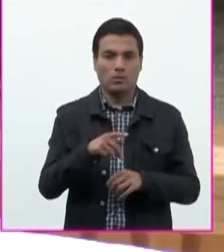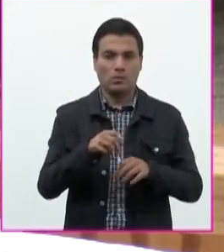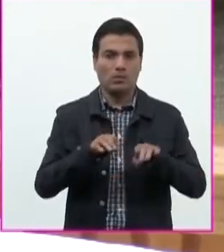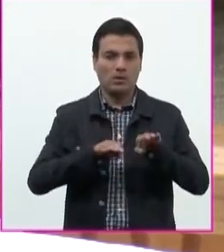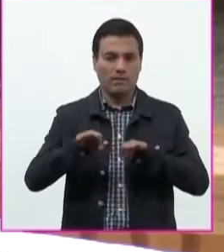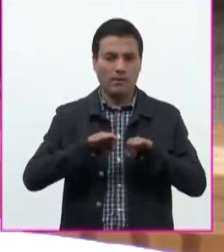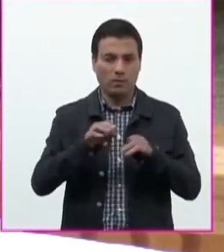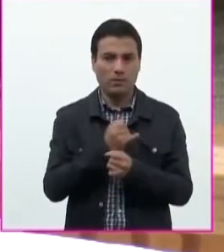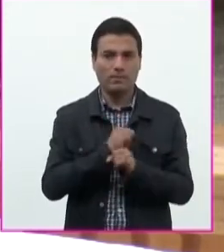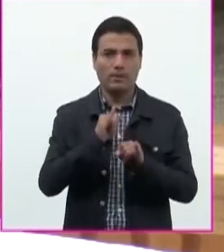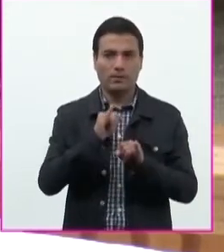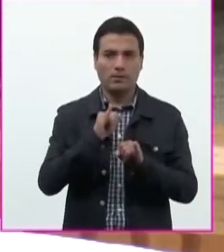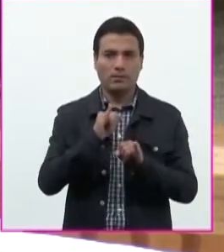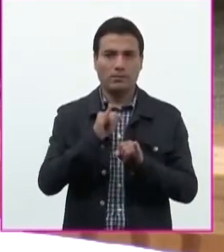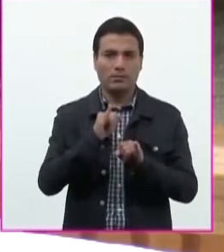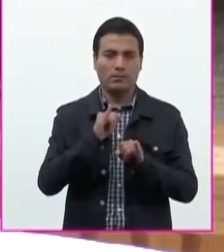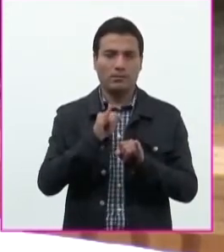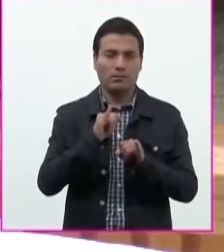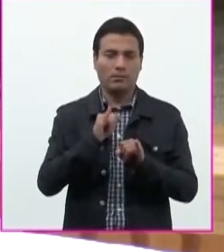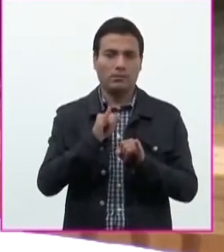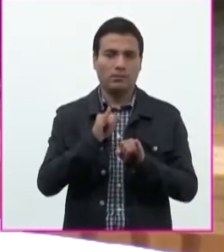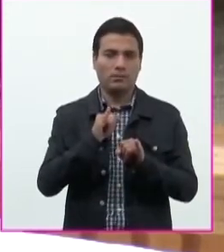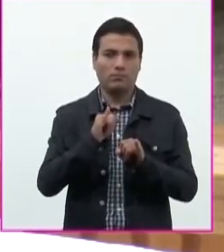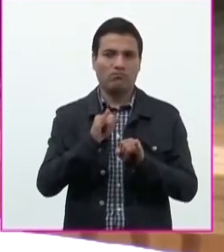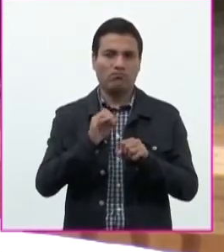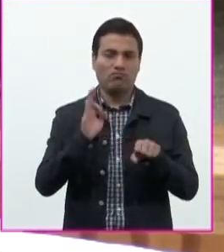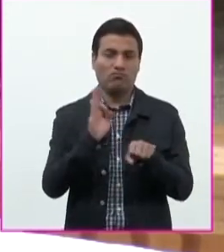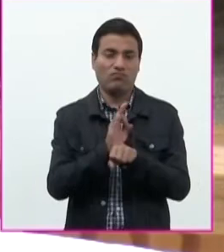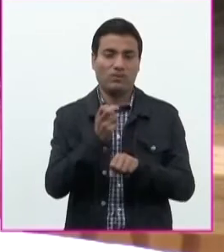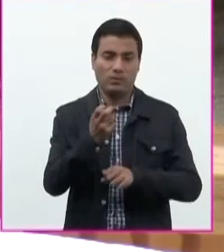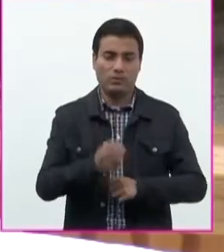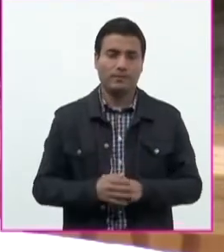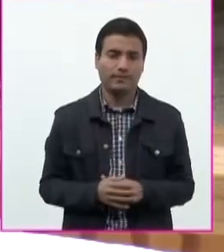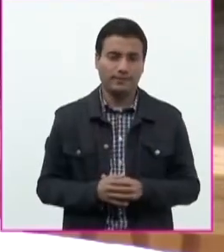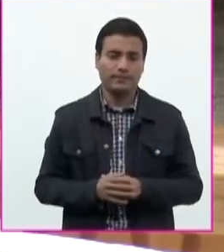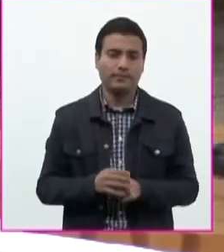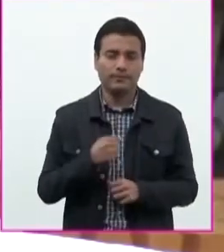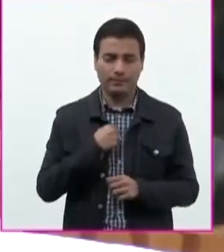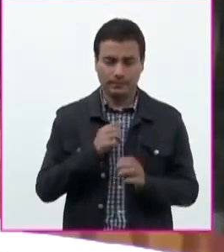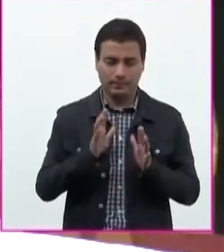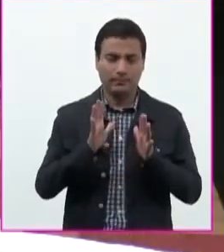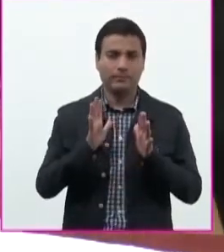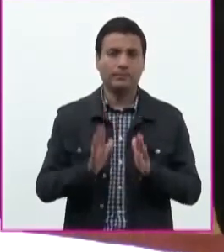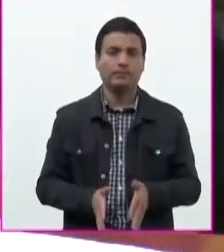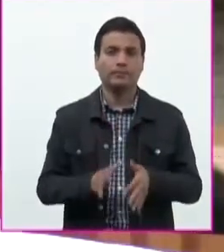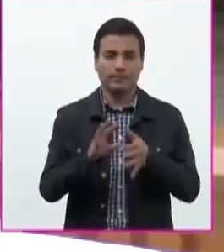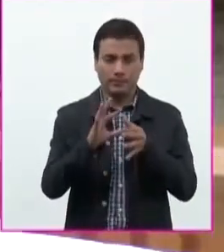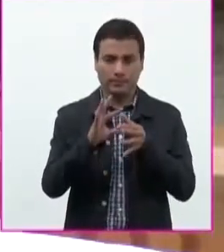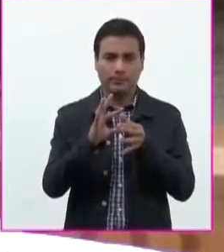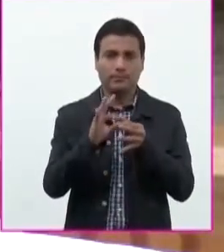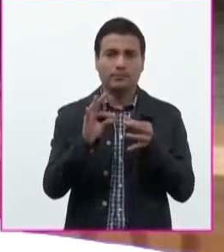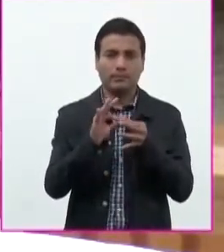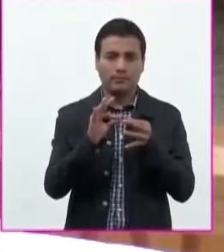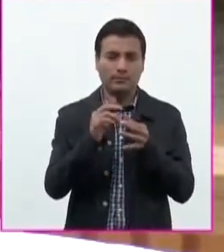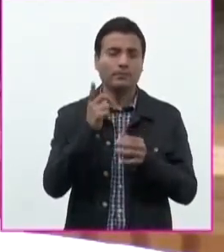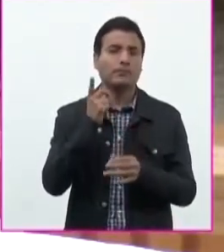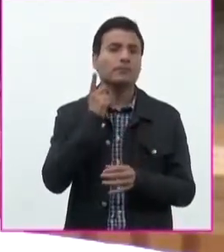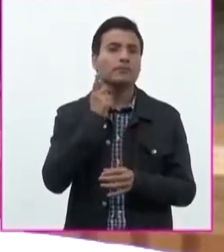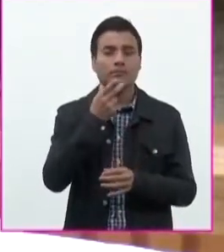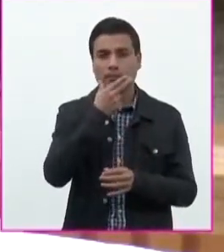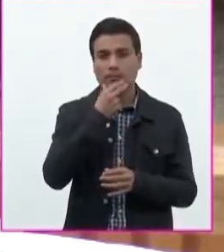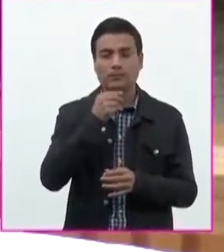de las atribuciones el explicamos también a los señores diputados señoras y señores diputados